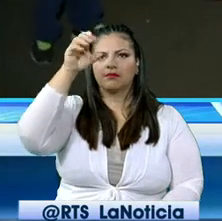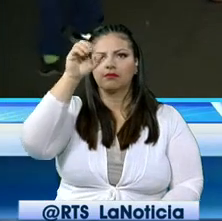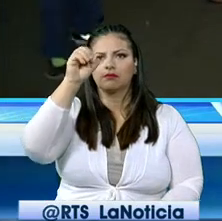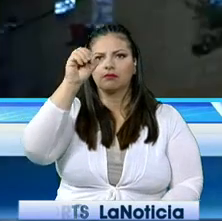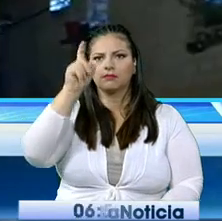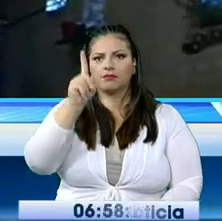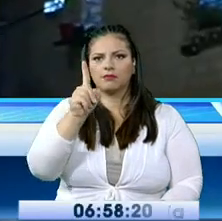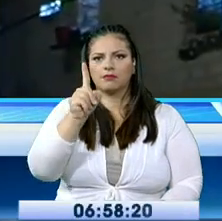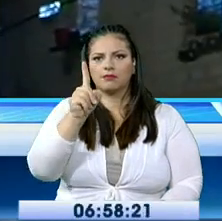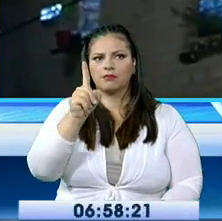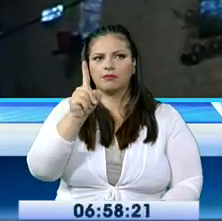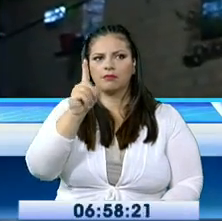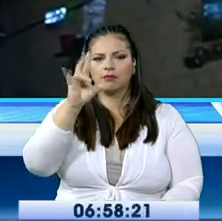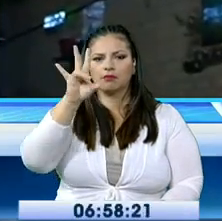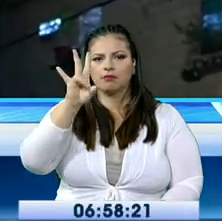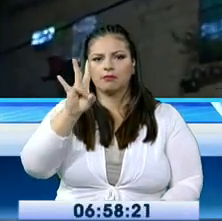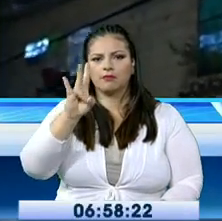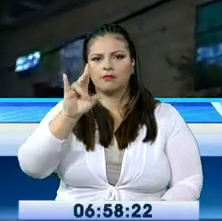P01 a ver